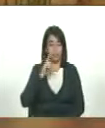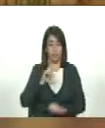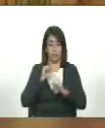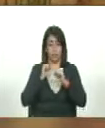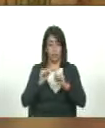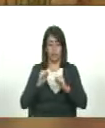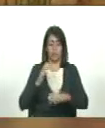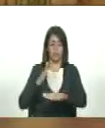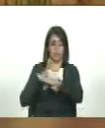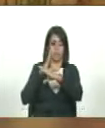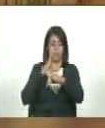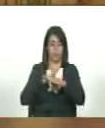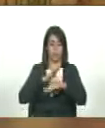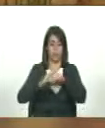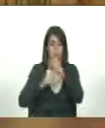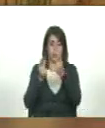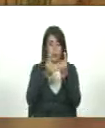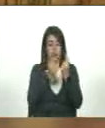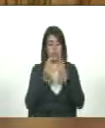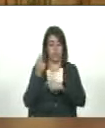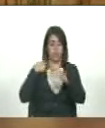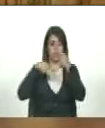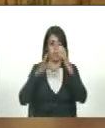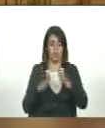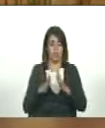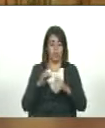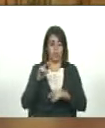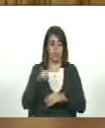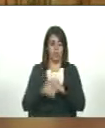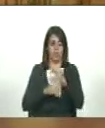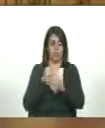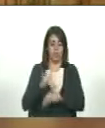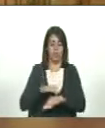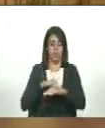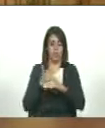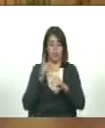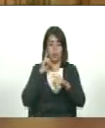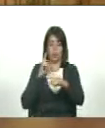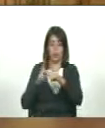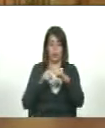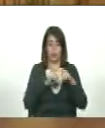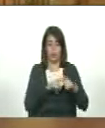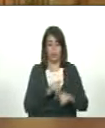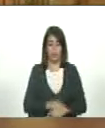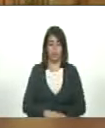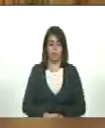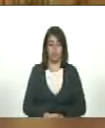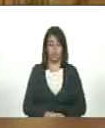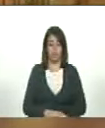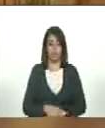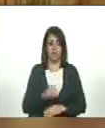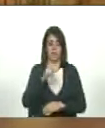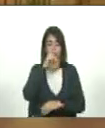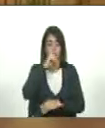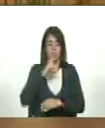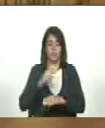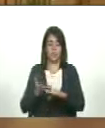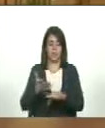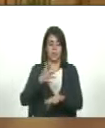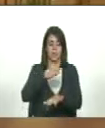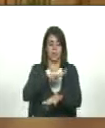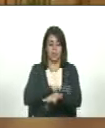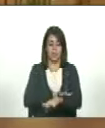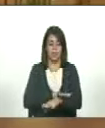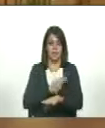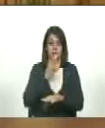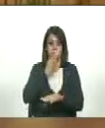del bloqueo económico, comercial y financiero contra Venezuela. Fue uno de los peores años